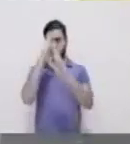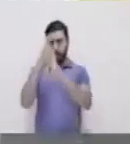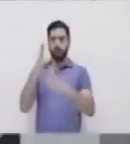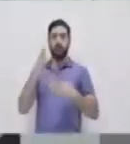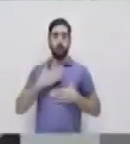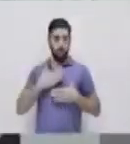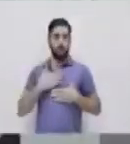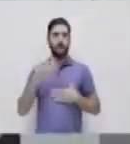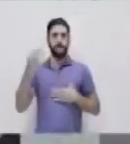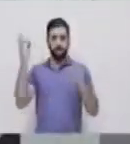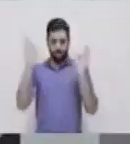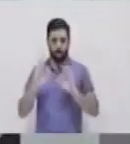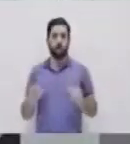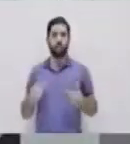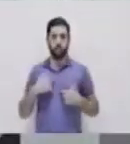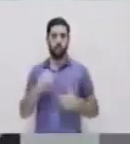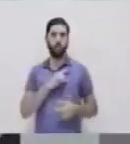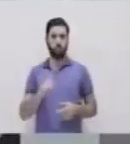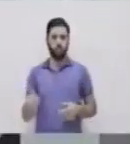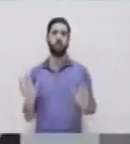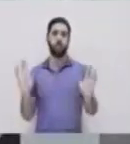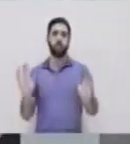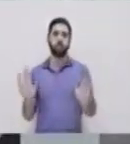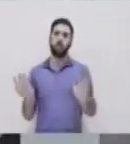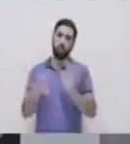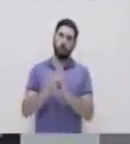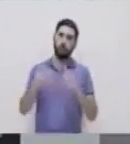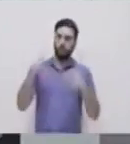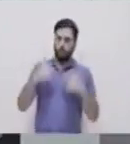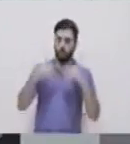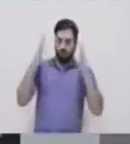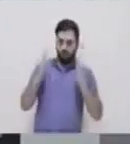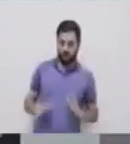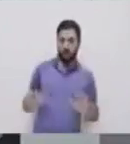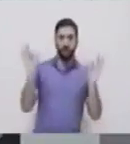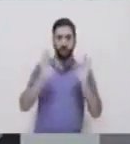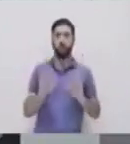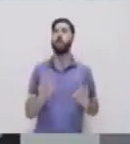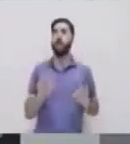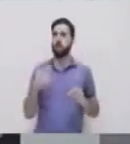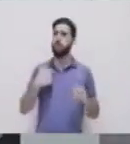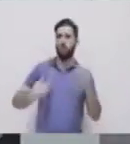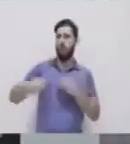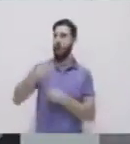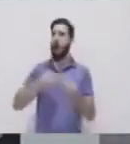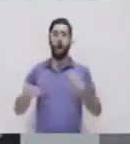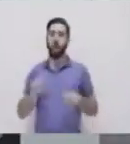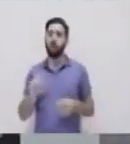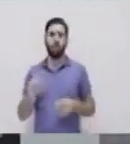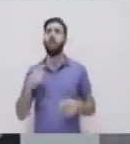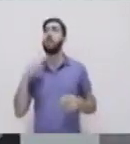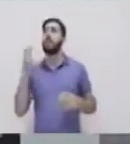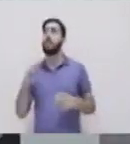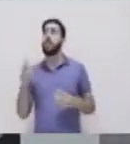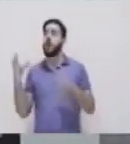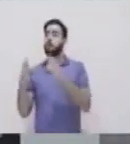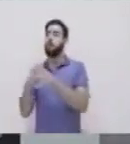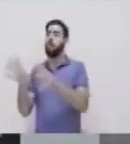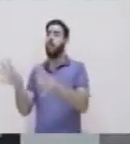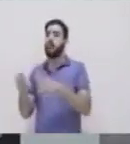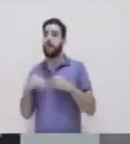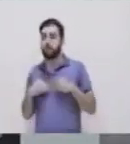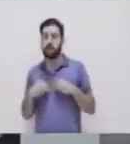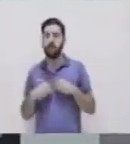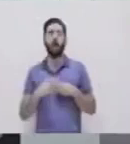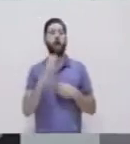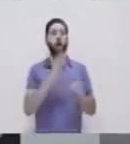primeramente respetar mi forma de ser, ¿verdad? O sea, si yo soy, como decía anteriormente, si yo soy de determinada forma, no voy a cambiar únicamente por ser